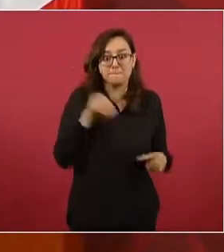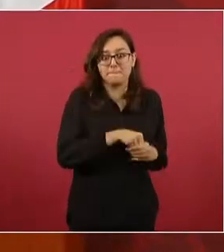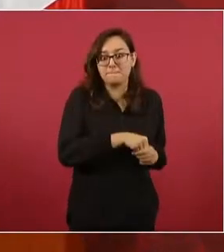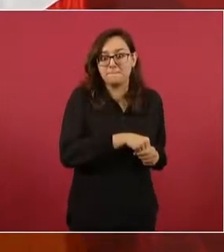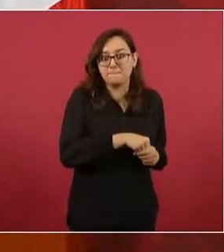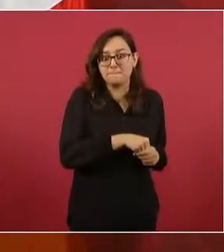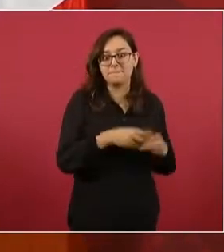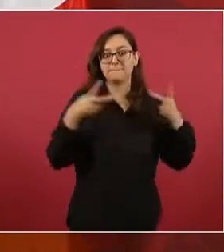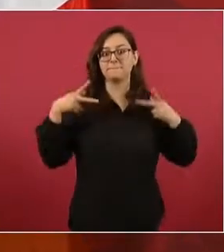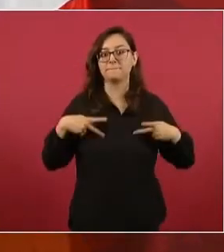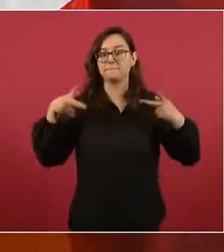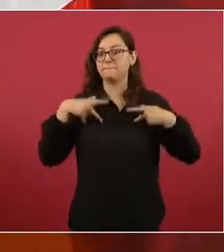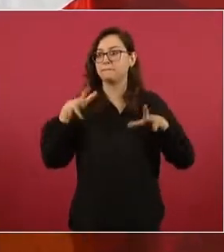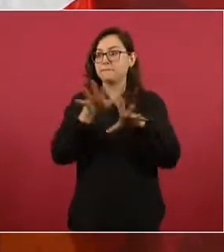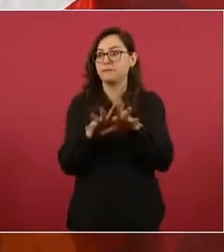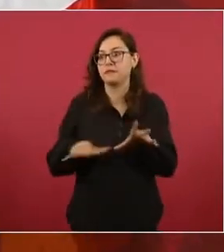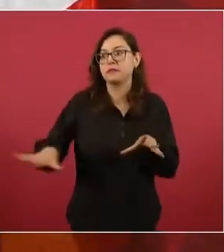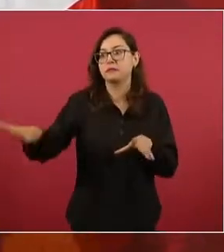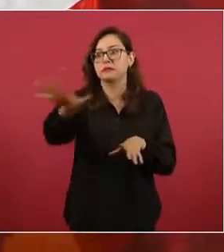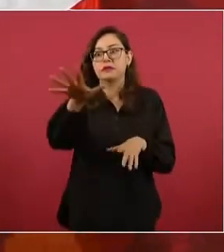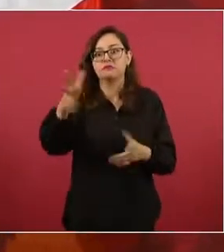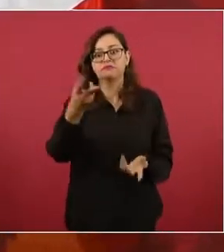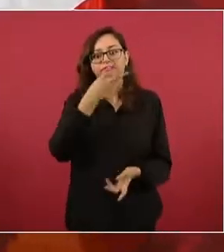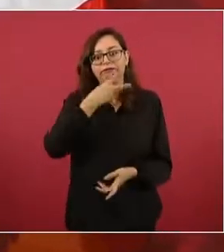así dominaban, así se imponían.